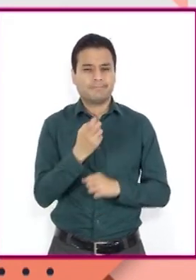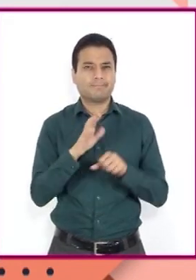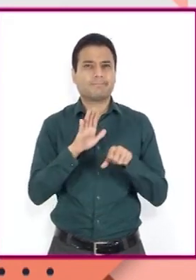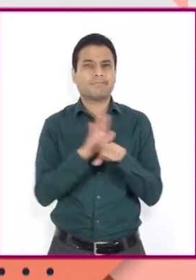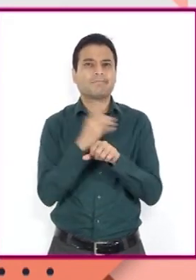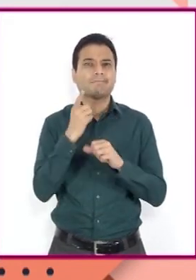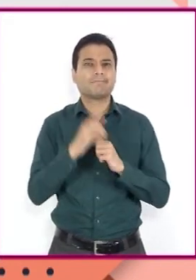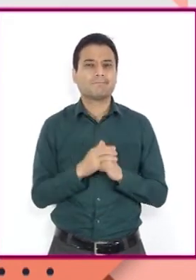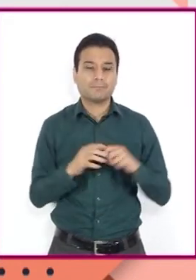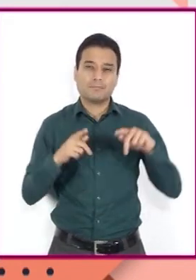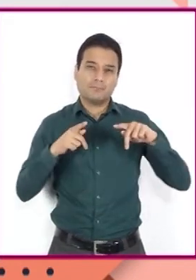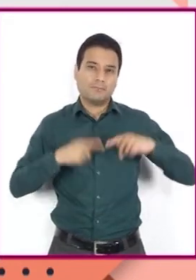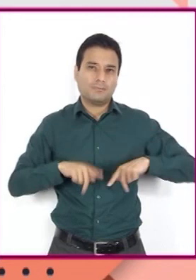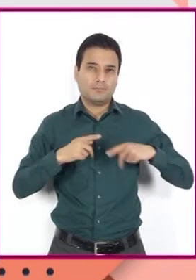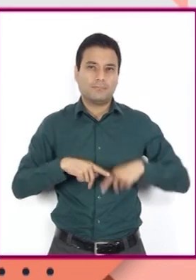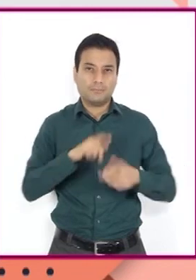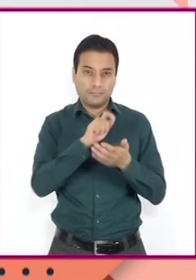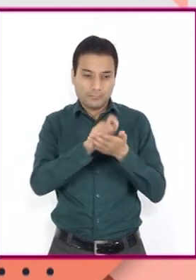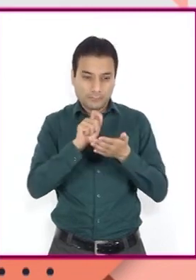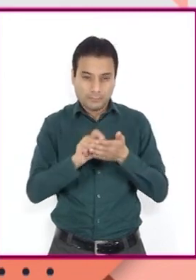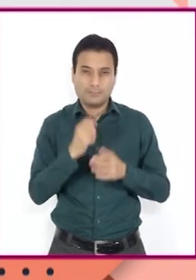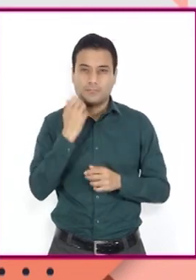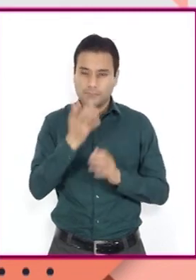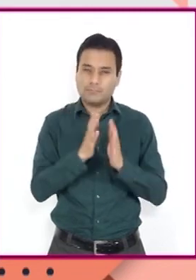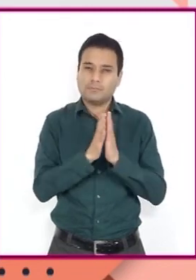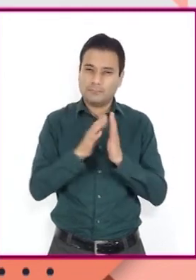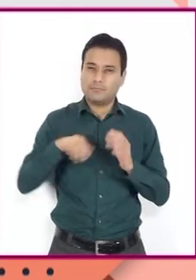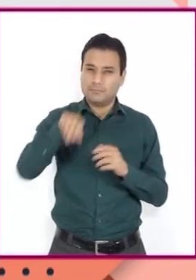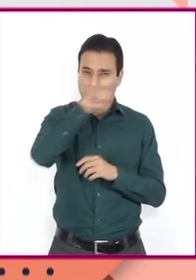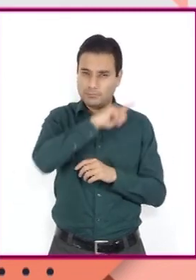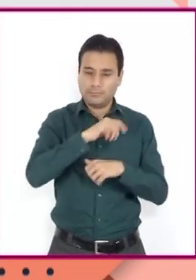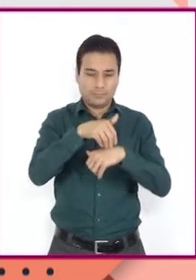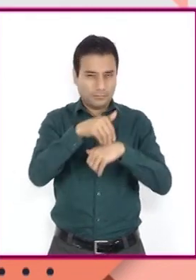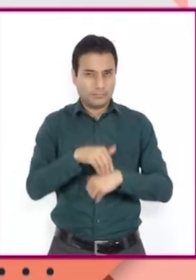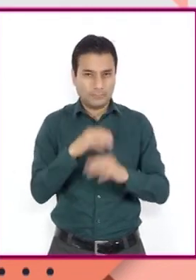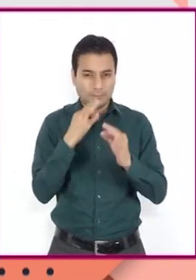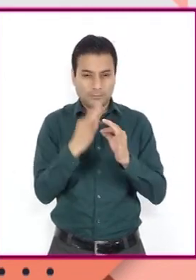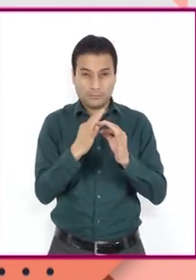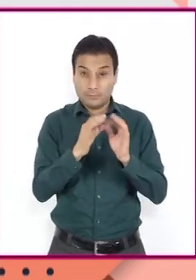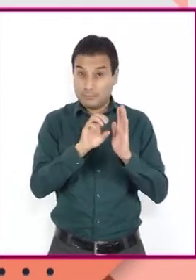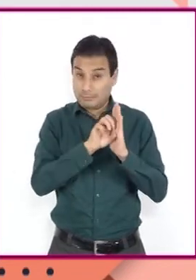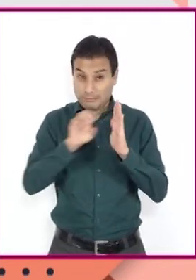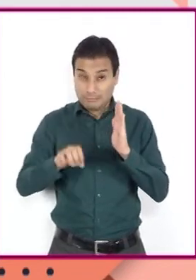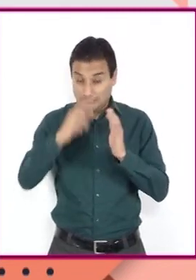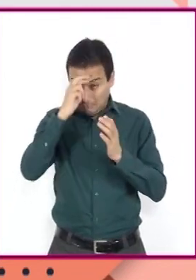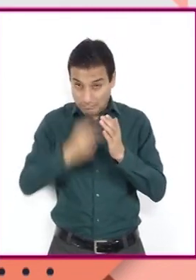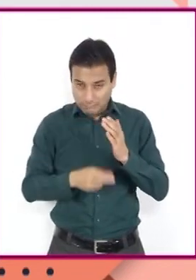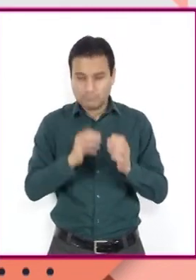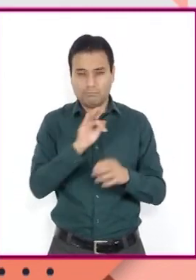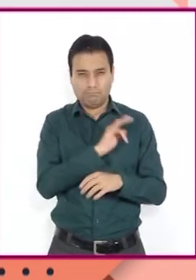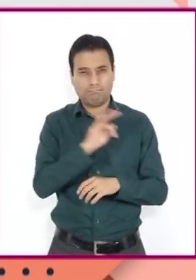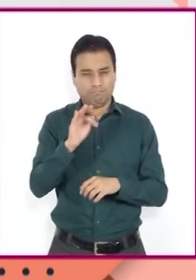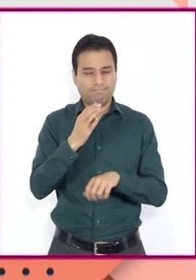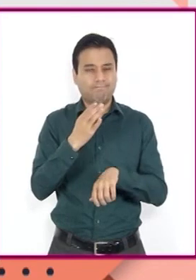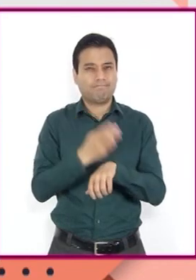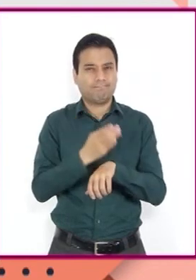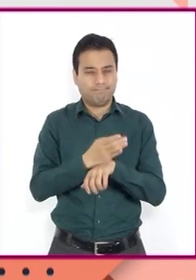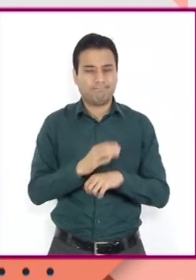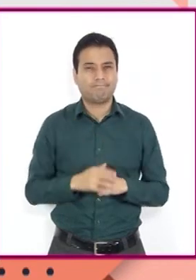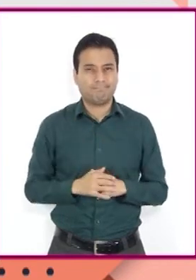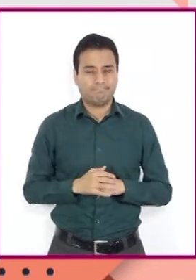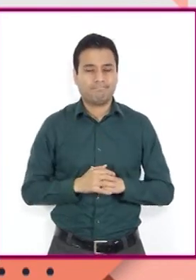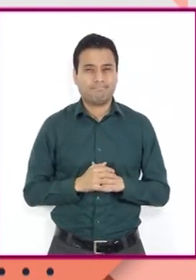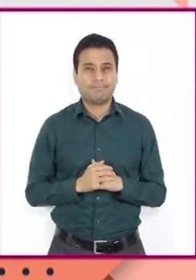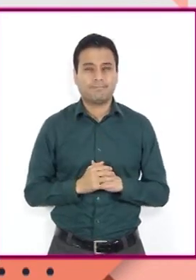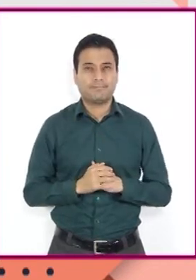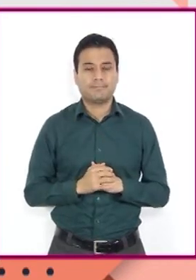quien redacta la norma es importante prever que puede darse una conducta indebida, en este caso, la impuntualidad de los